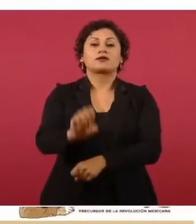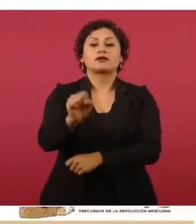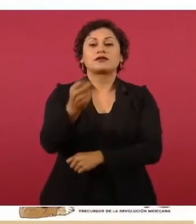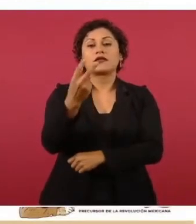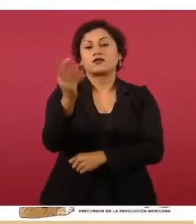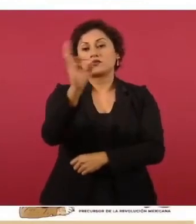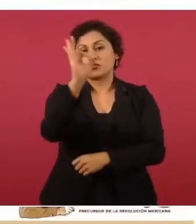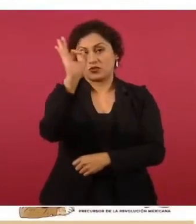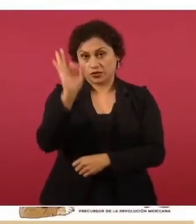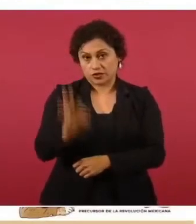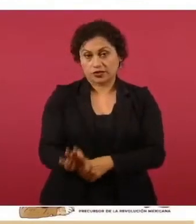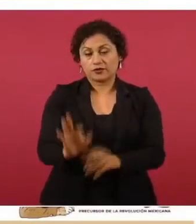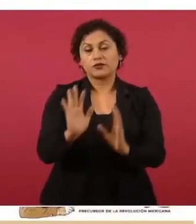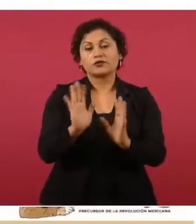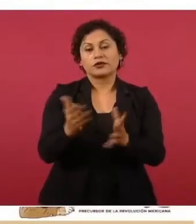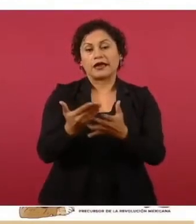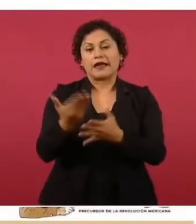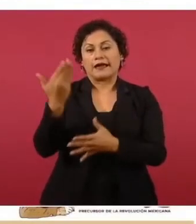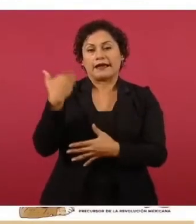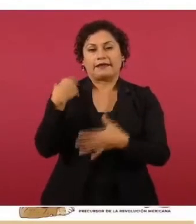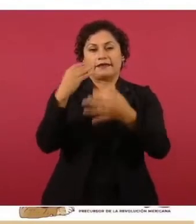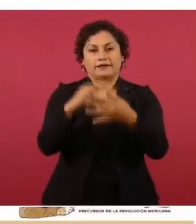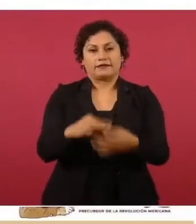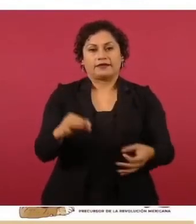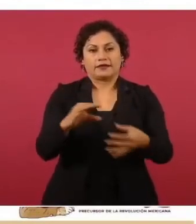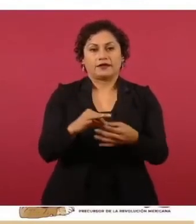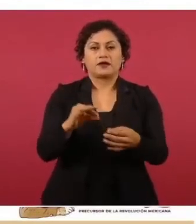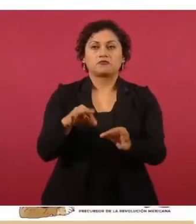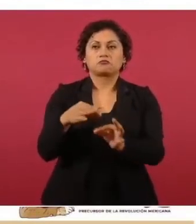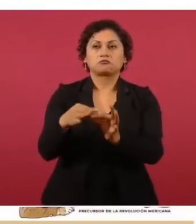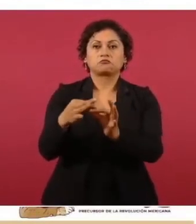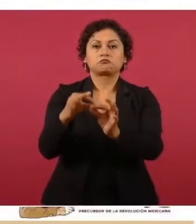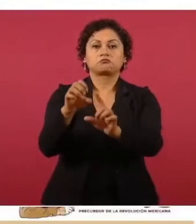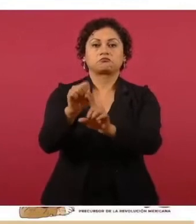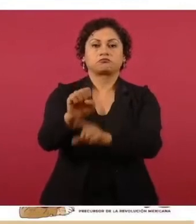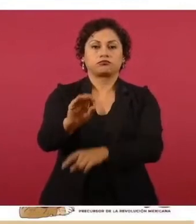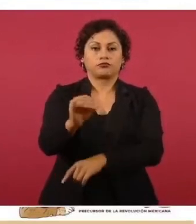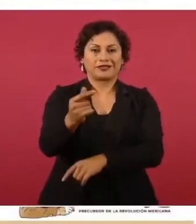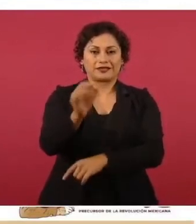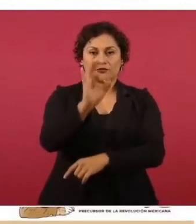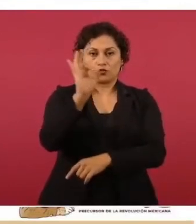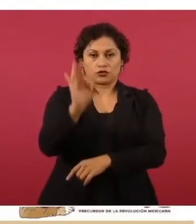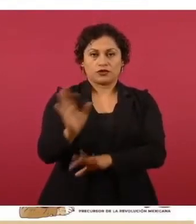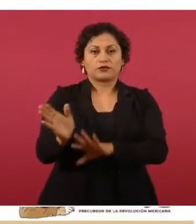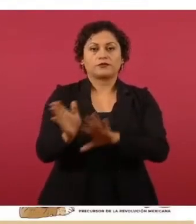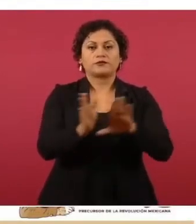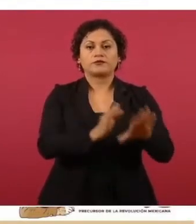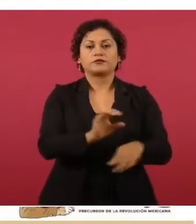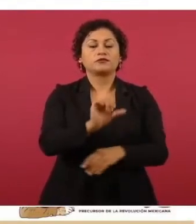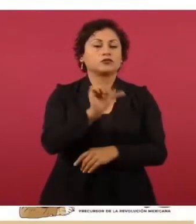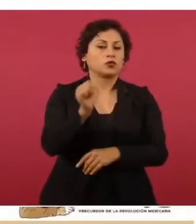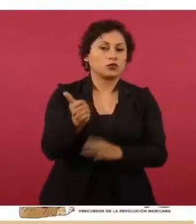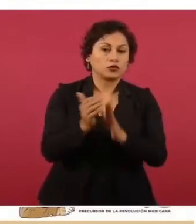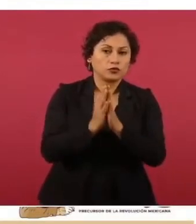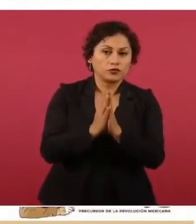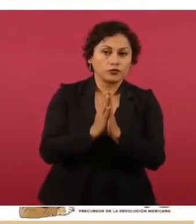62%, y el abasto que ya habíamos comentado que ya llegó al 97%. El caso de siguiente, por